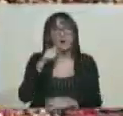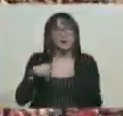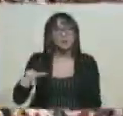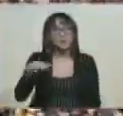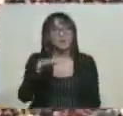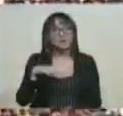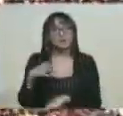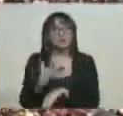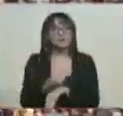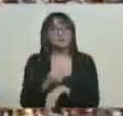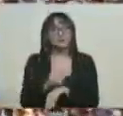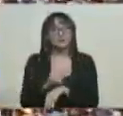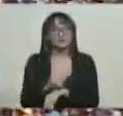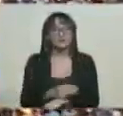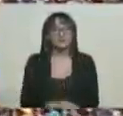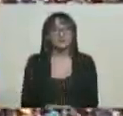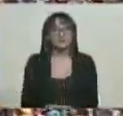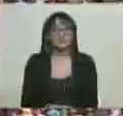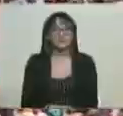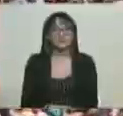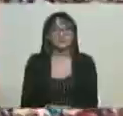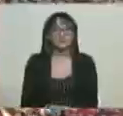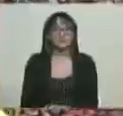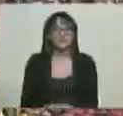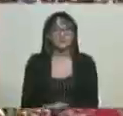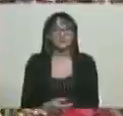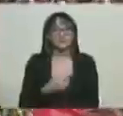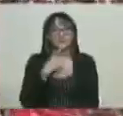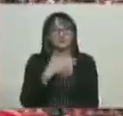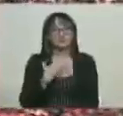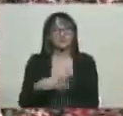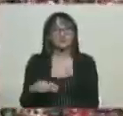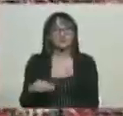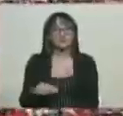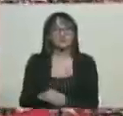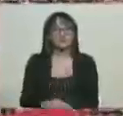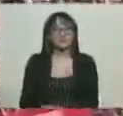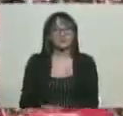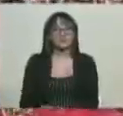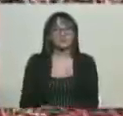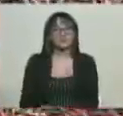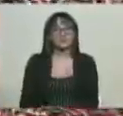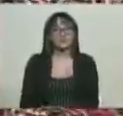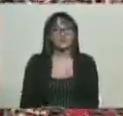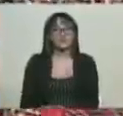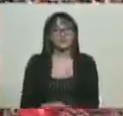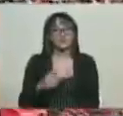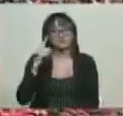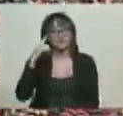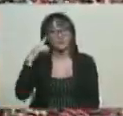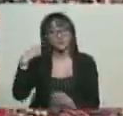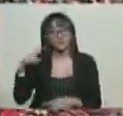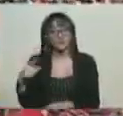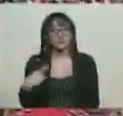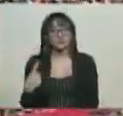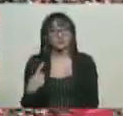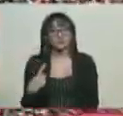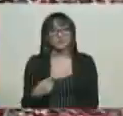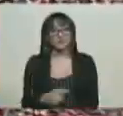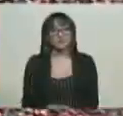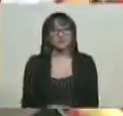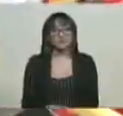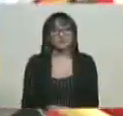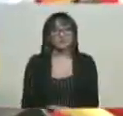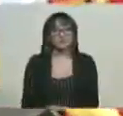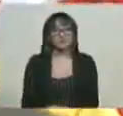de Monagas. Yo quiero decirle, presidente, que usted no está solo, que usted cuenta